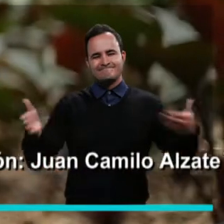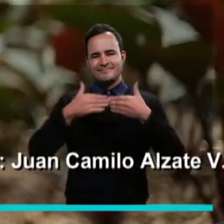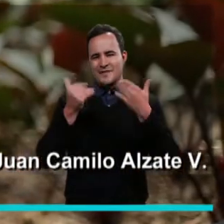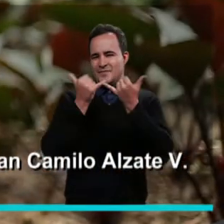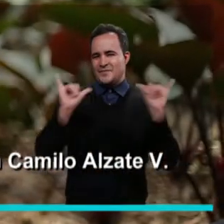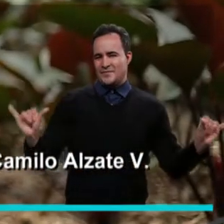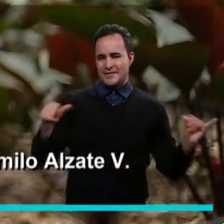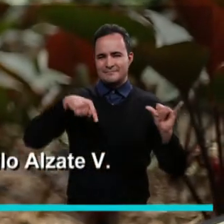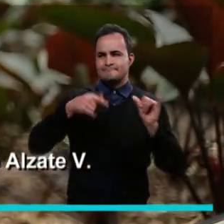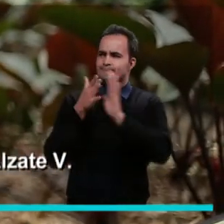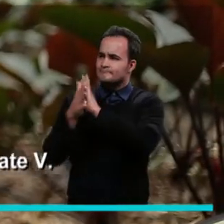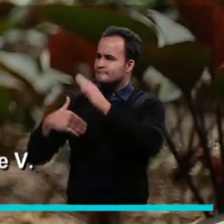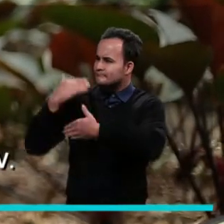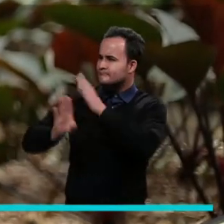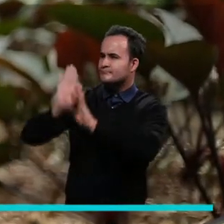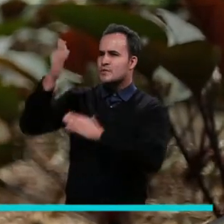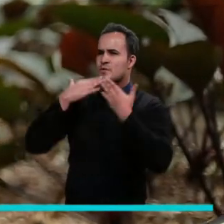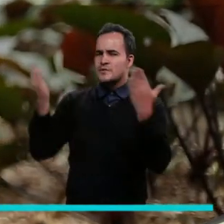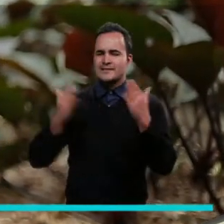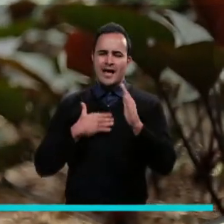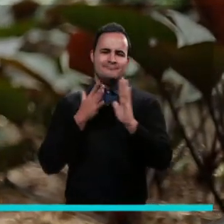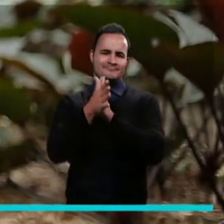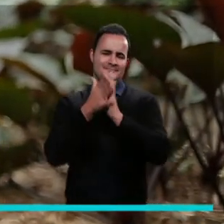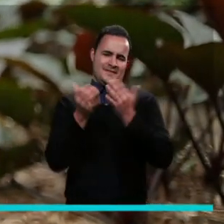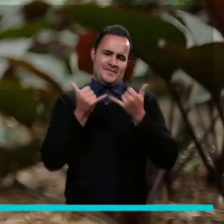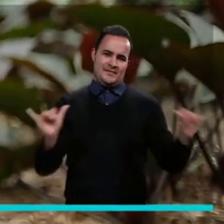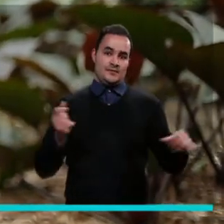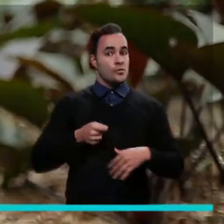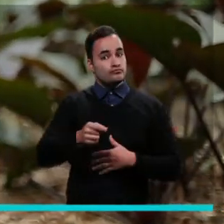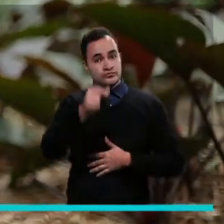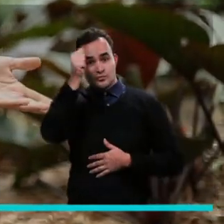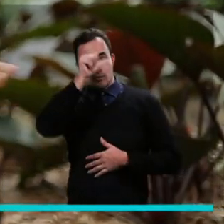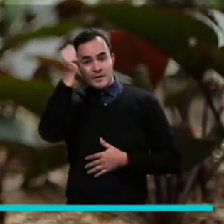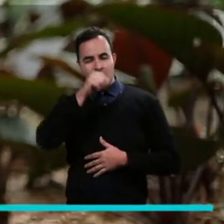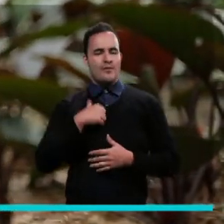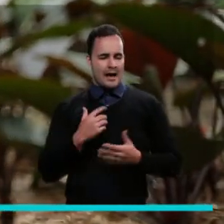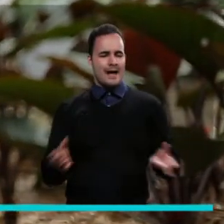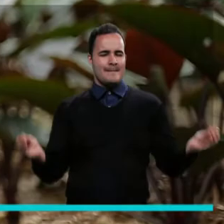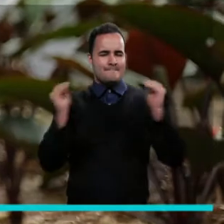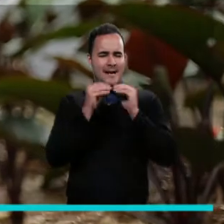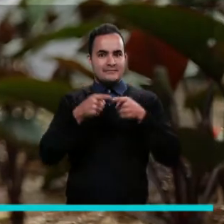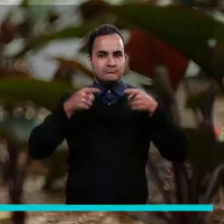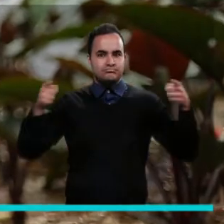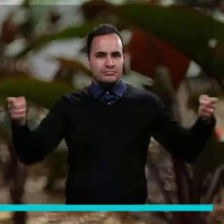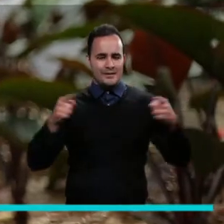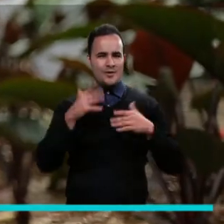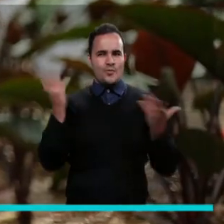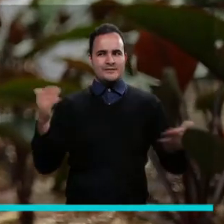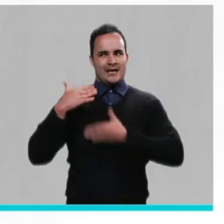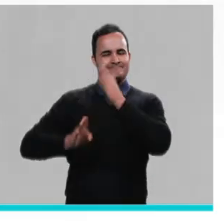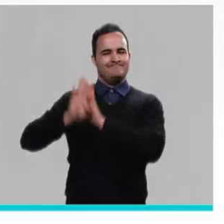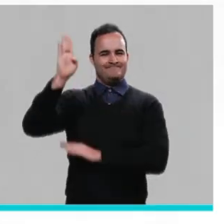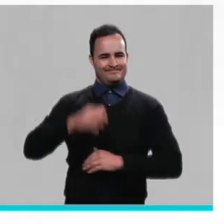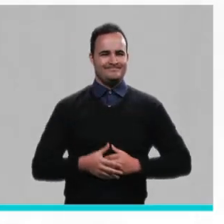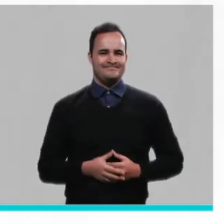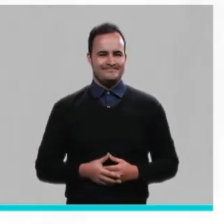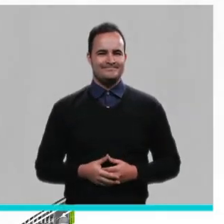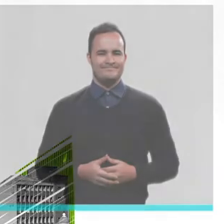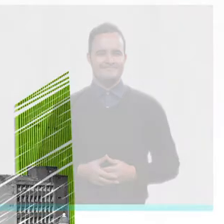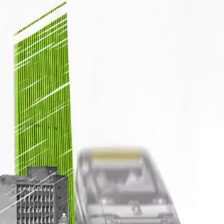Terminamos otra emisión de Medellín Conecta TV. Nos encontramos este domingo con más noticias e historias de Medellín.